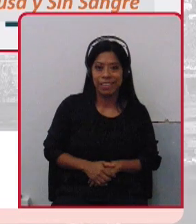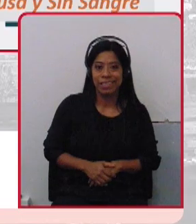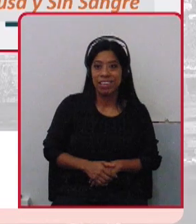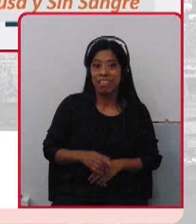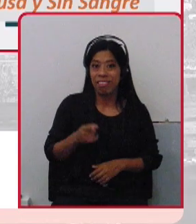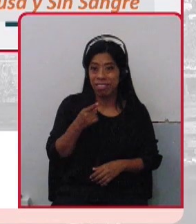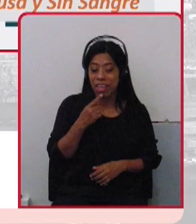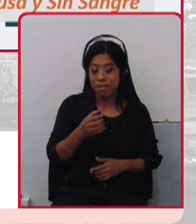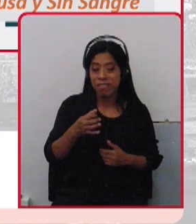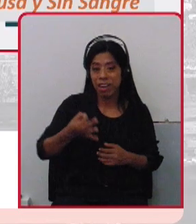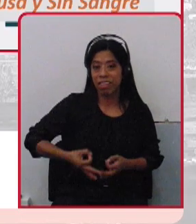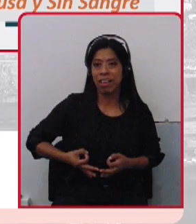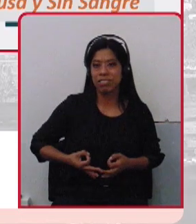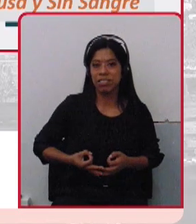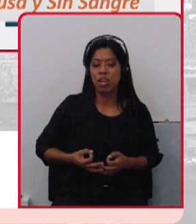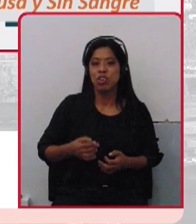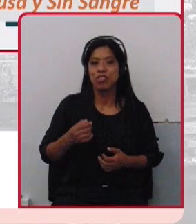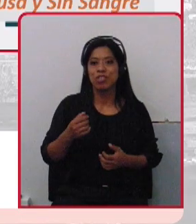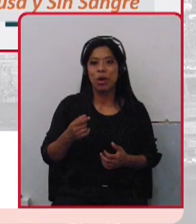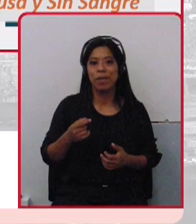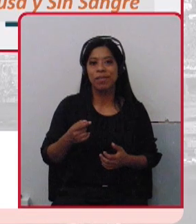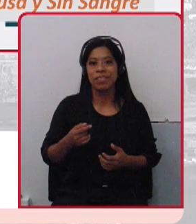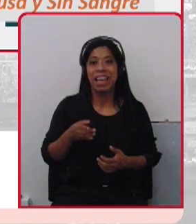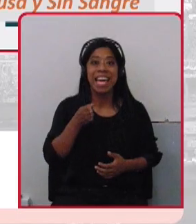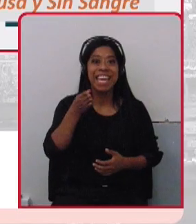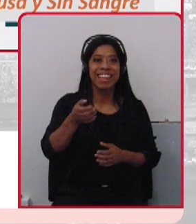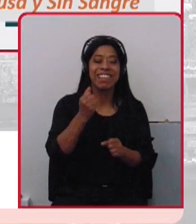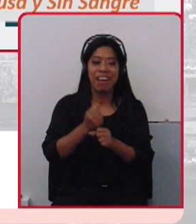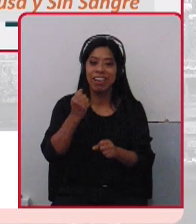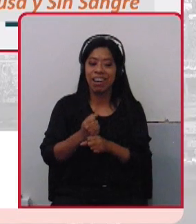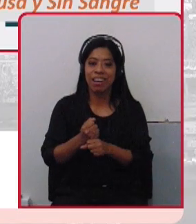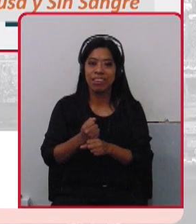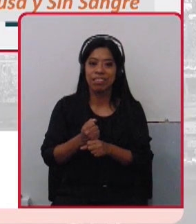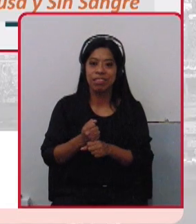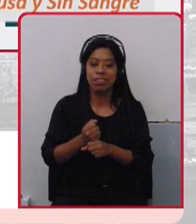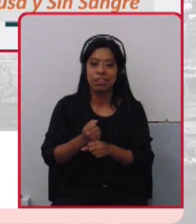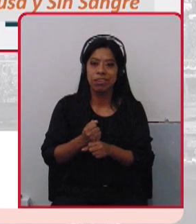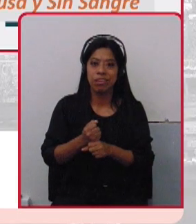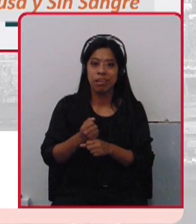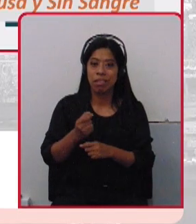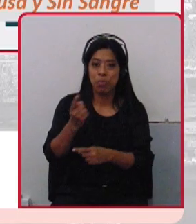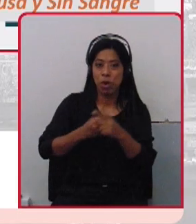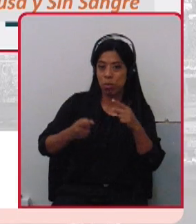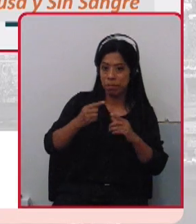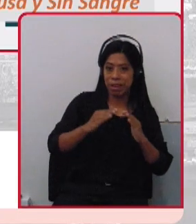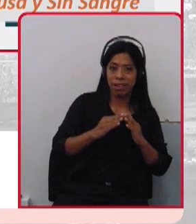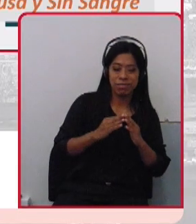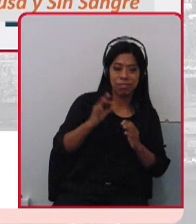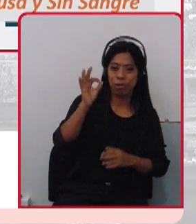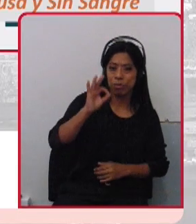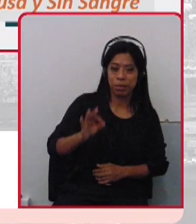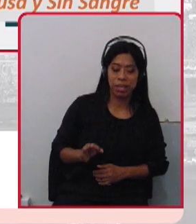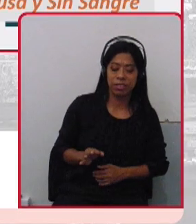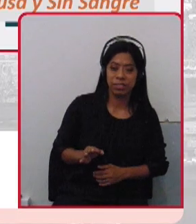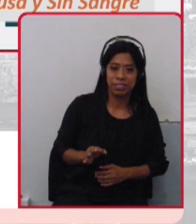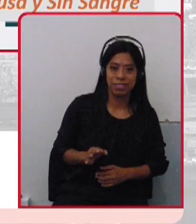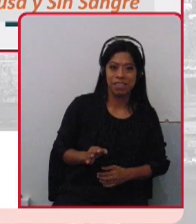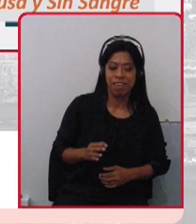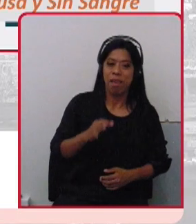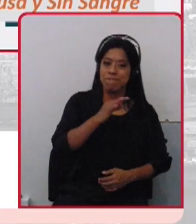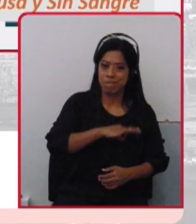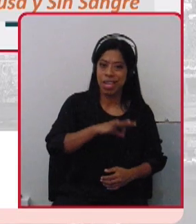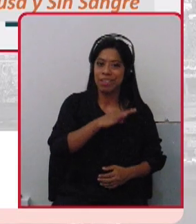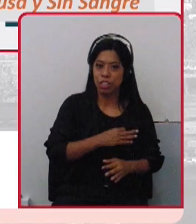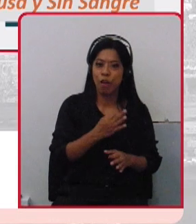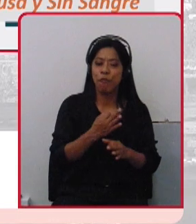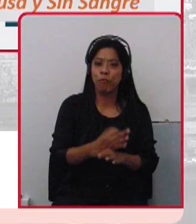la pena ir a ganarnos el pan y nunca regresar a casa. Entonces el principal beneficio de esta